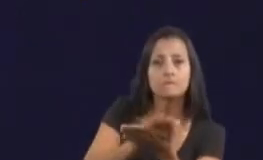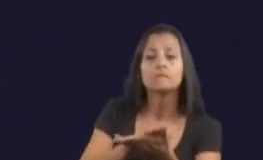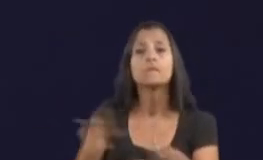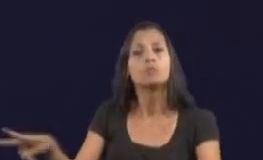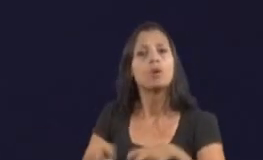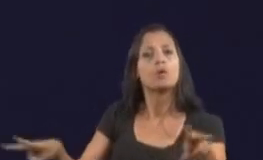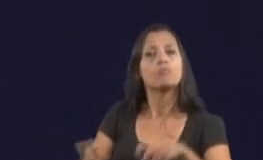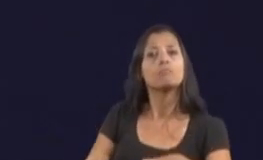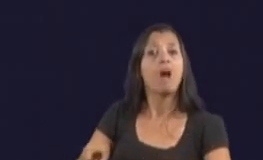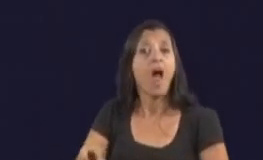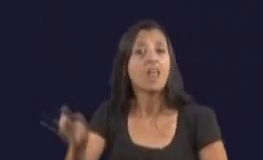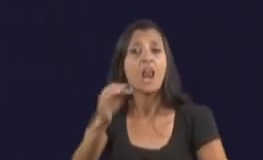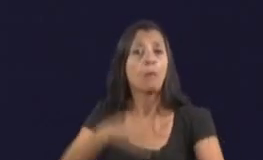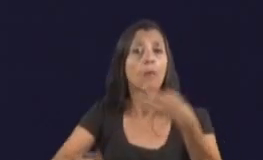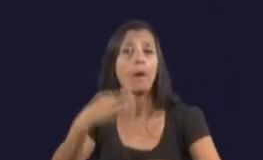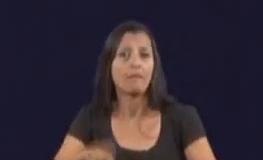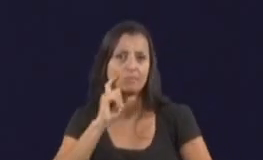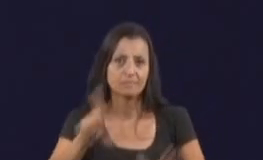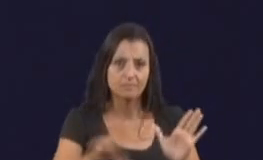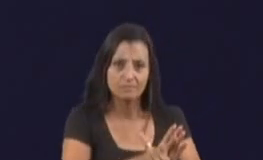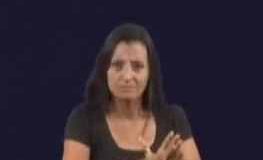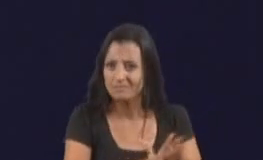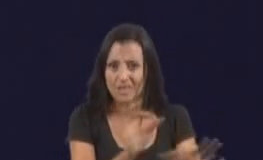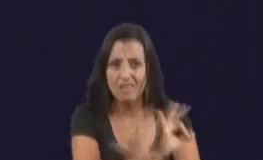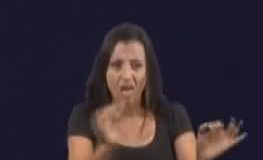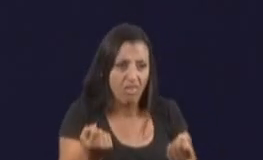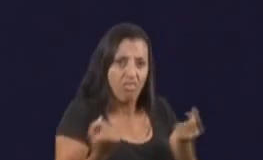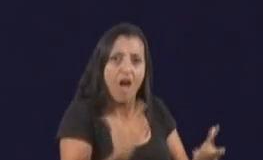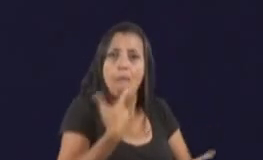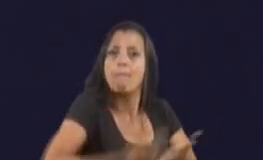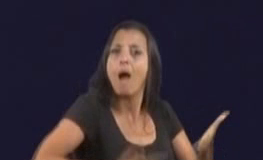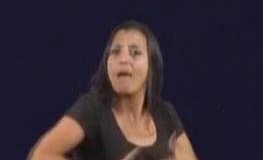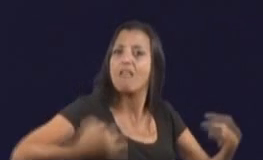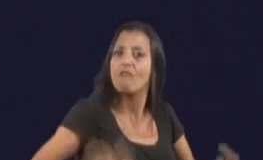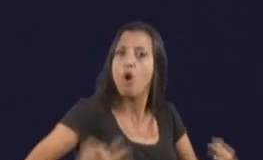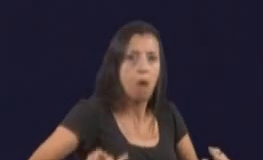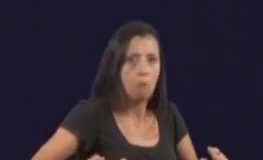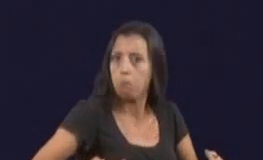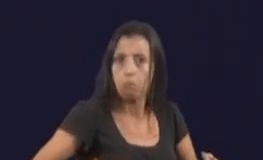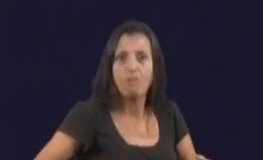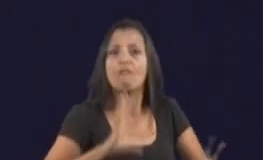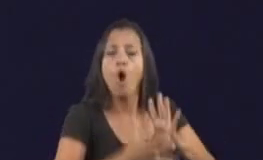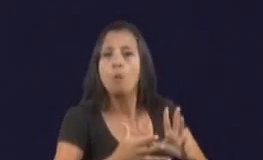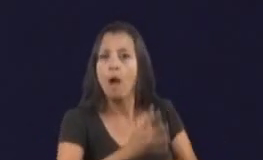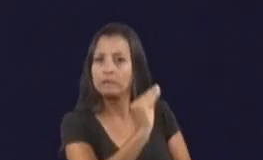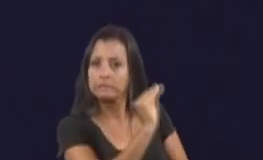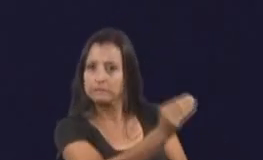de manera ilegal, ¿no? Nunca nadie llegaba a tener los papeles de estas viviendas.